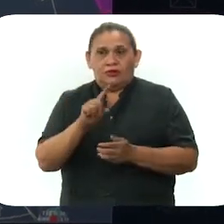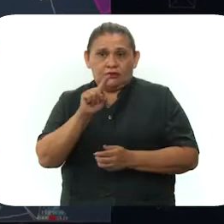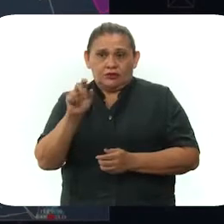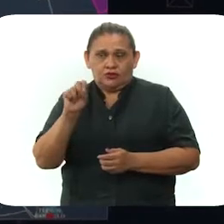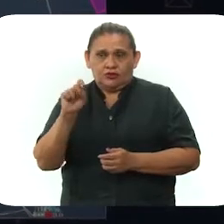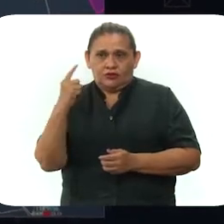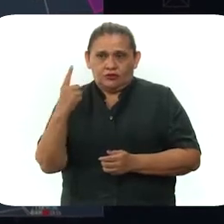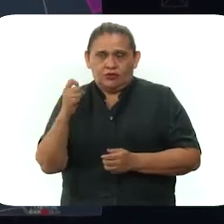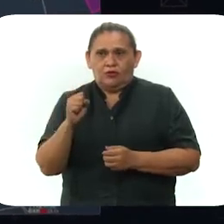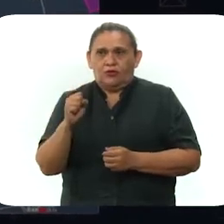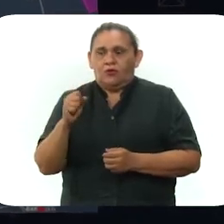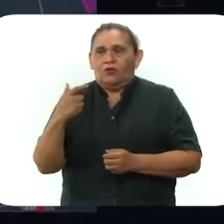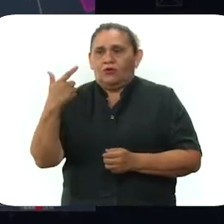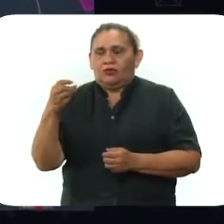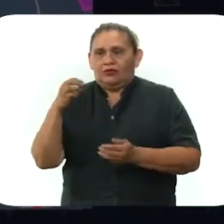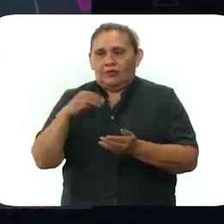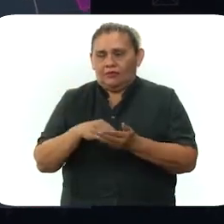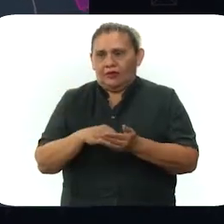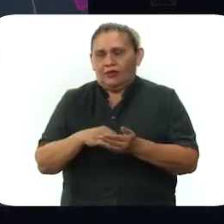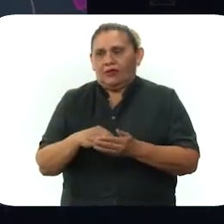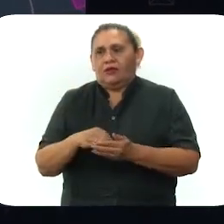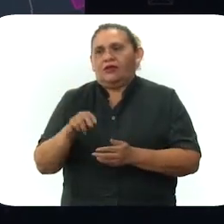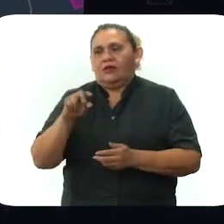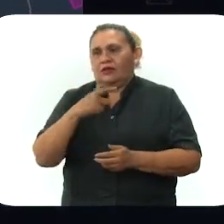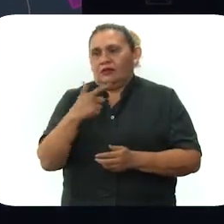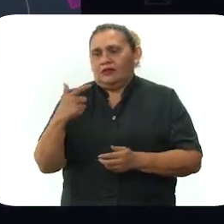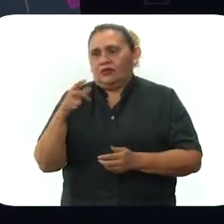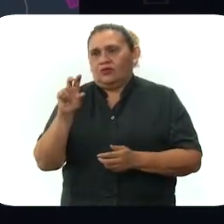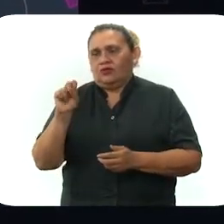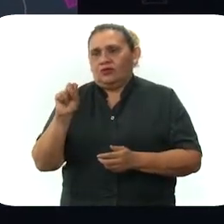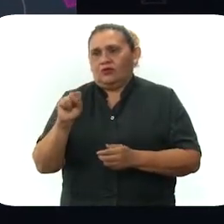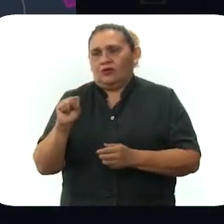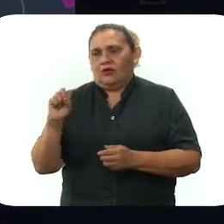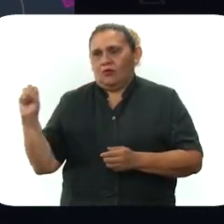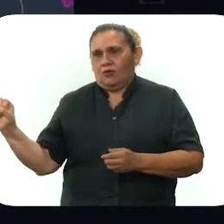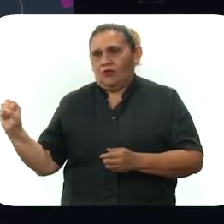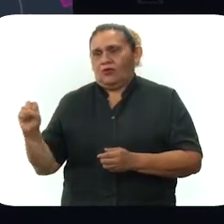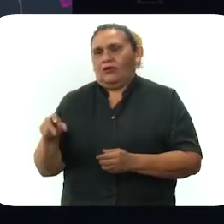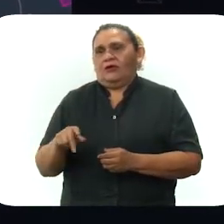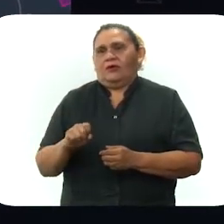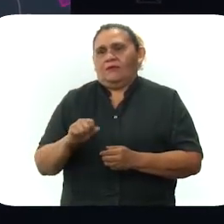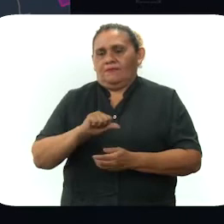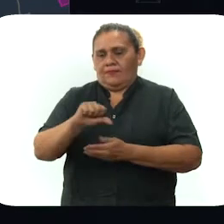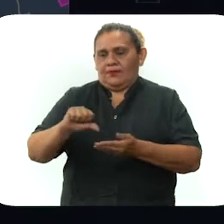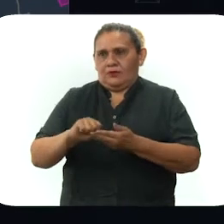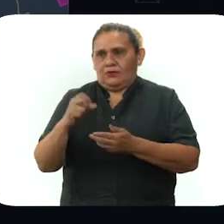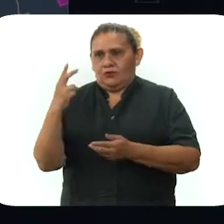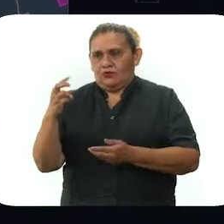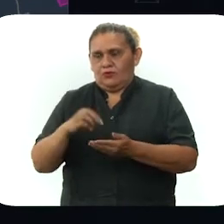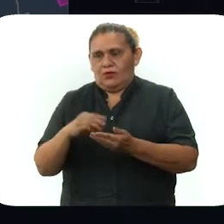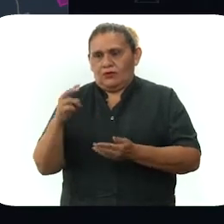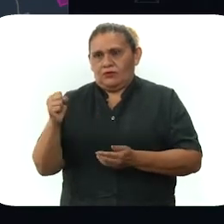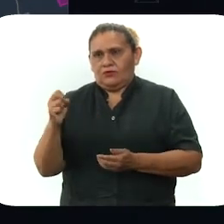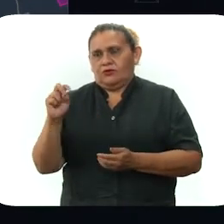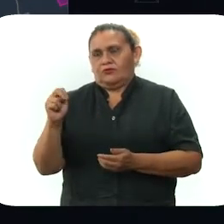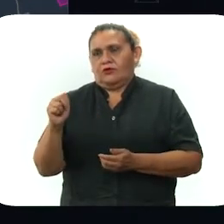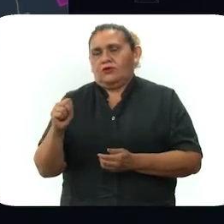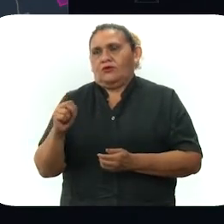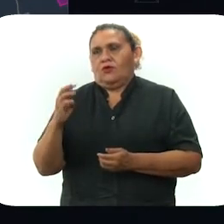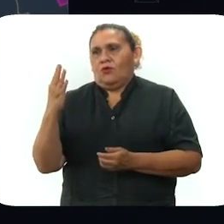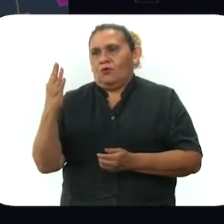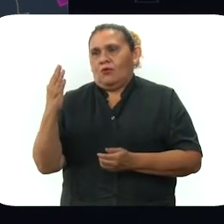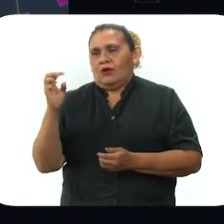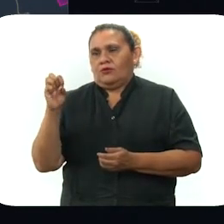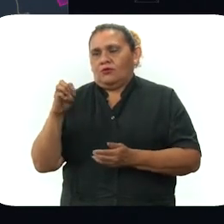8.181, 7.388 en la zona oriente, 2.702 en la zona centro, 4.030 en la zona sur